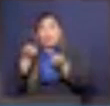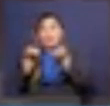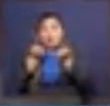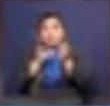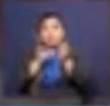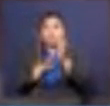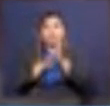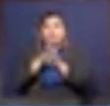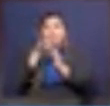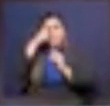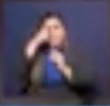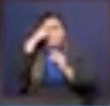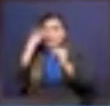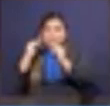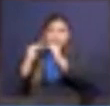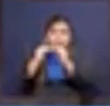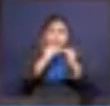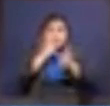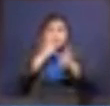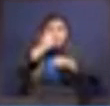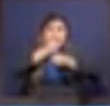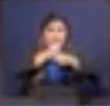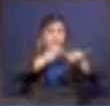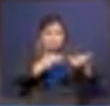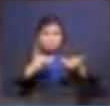para mantener empleos,